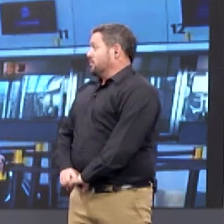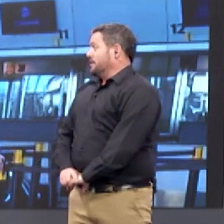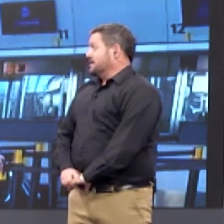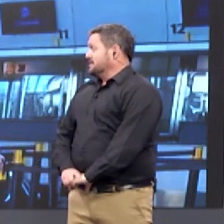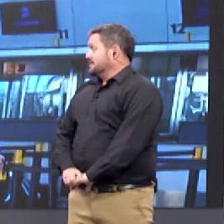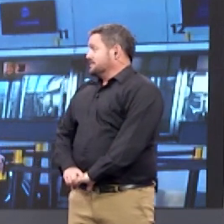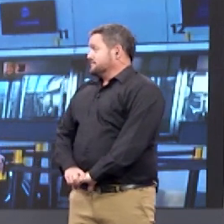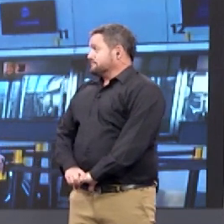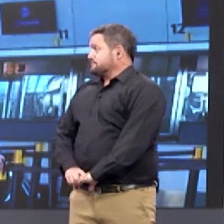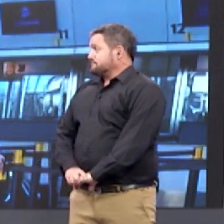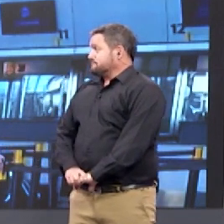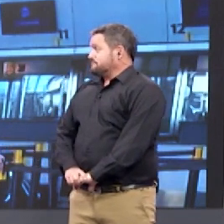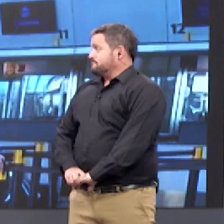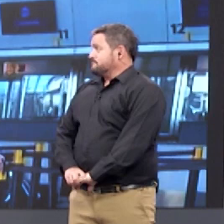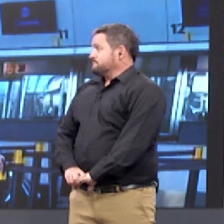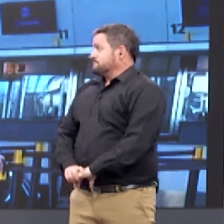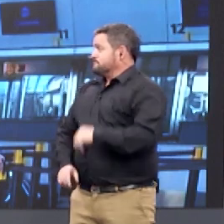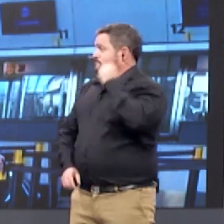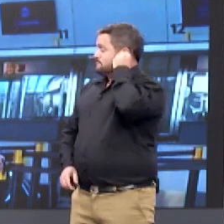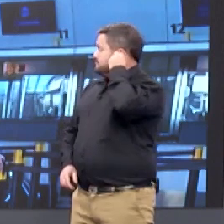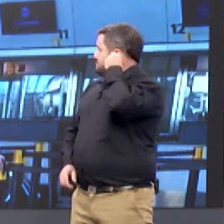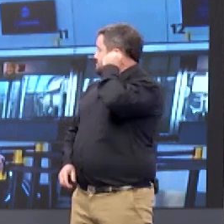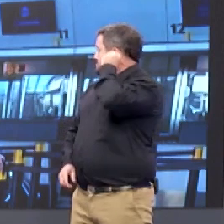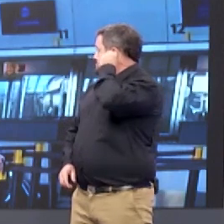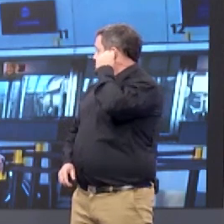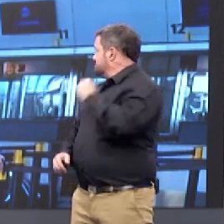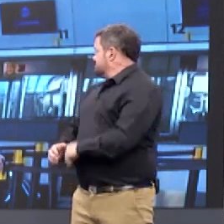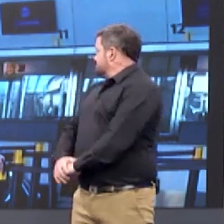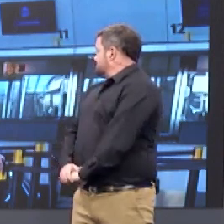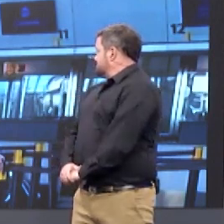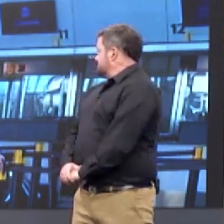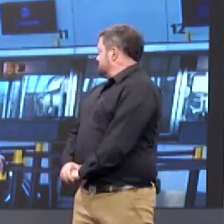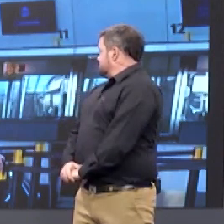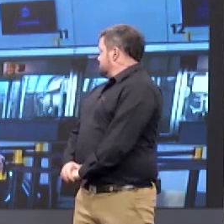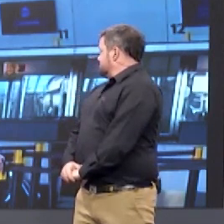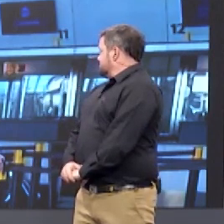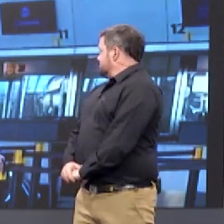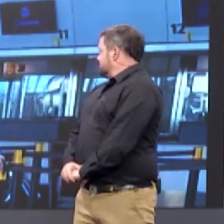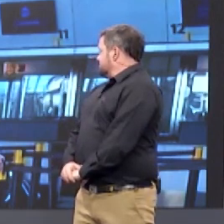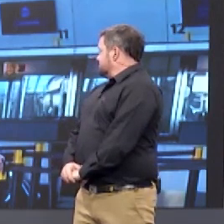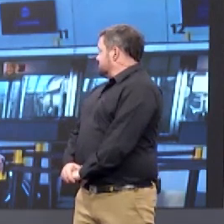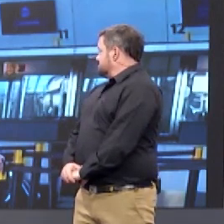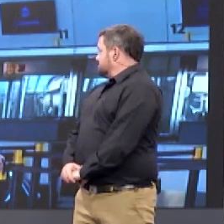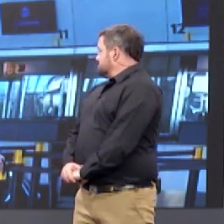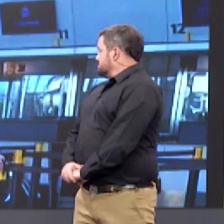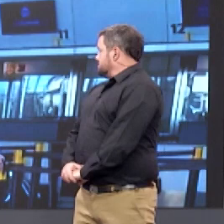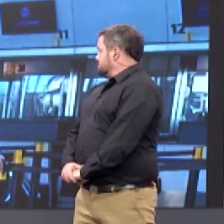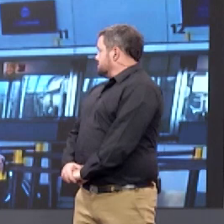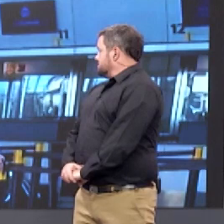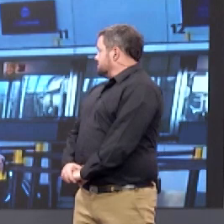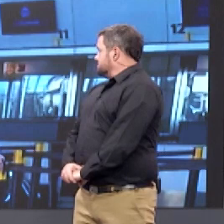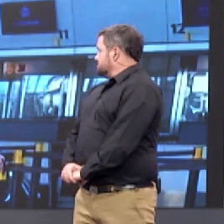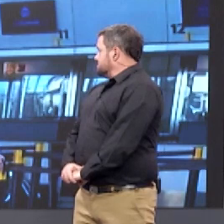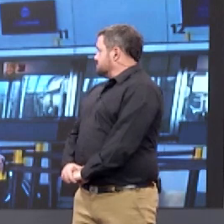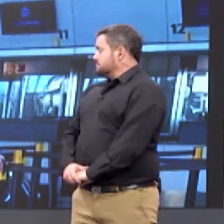¿Estás con una duda? Ayer escuché la conferencia casi completa de Vegetti con Santos, con Herrera. Finalmente Santos no fue, ¿no? Santos no... Igual